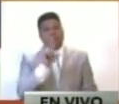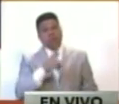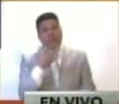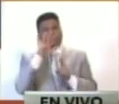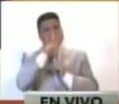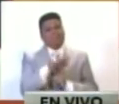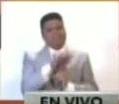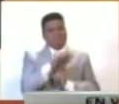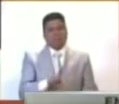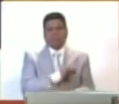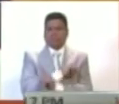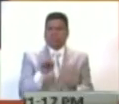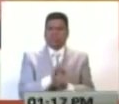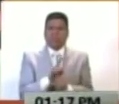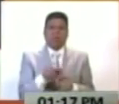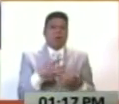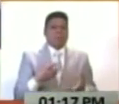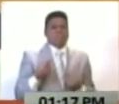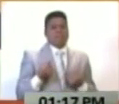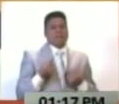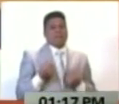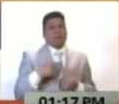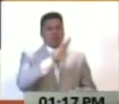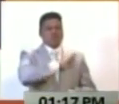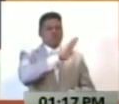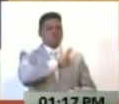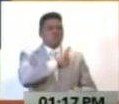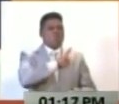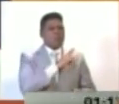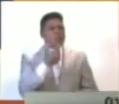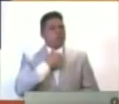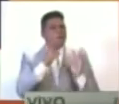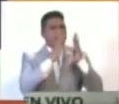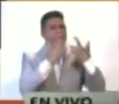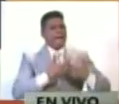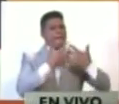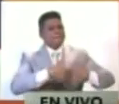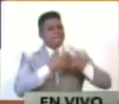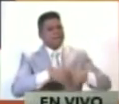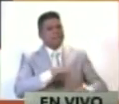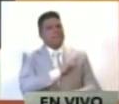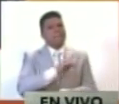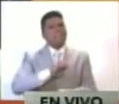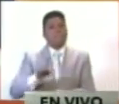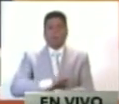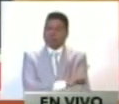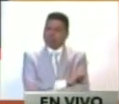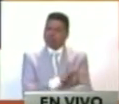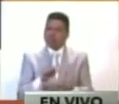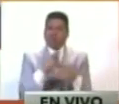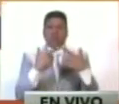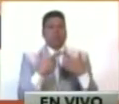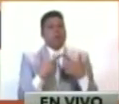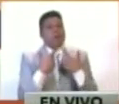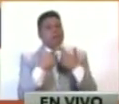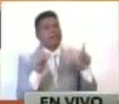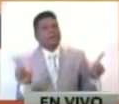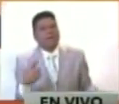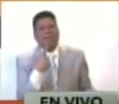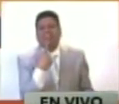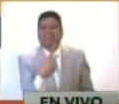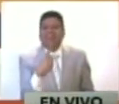sometida al capital, a los dueños de esos medios de comunicación, que la única libertad de expresión es la libertad del capital para atropellar